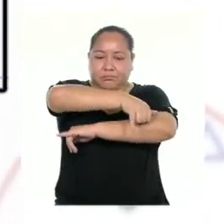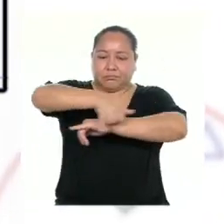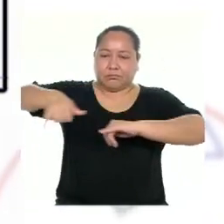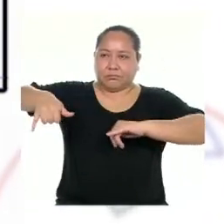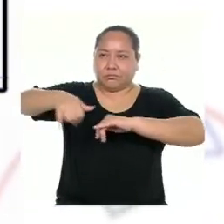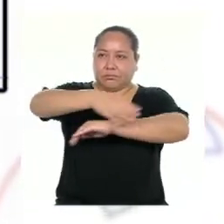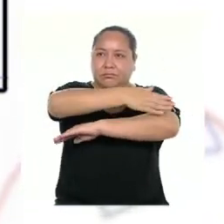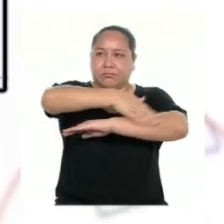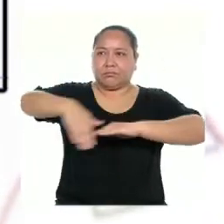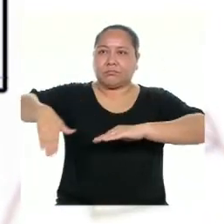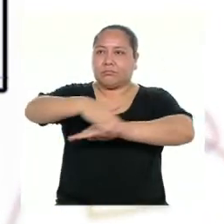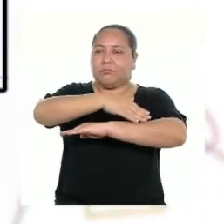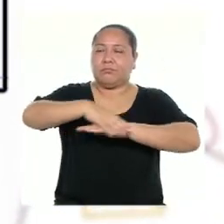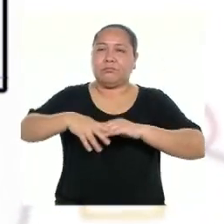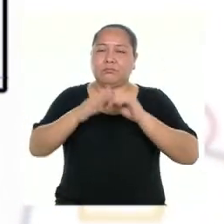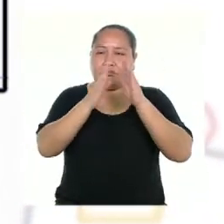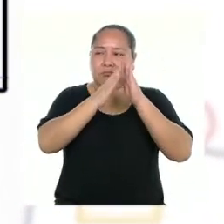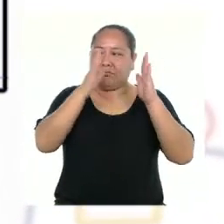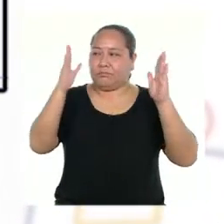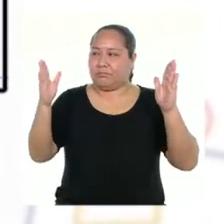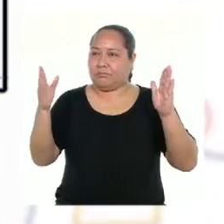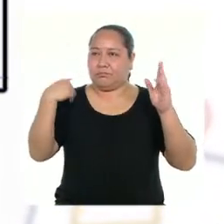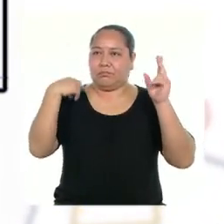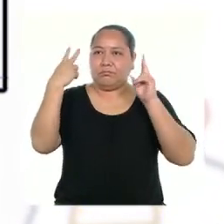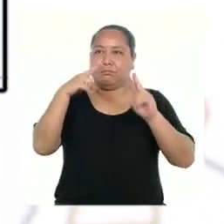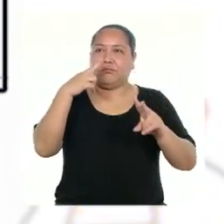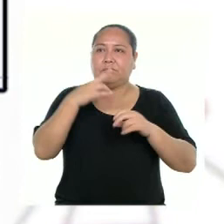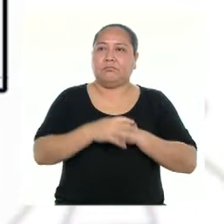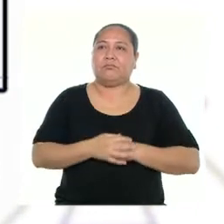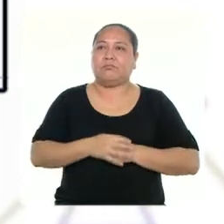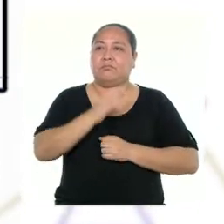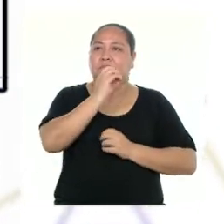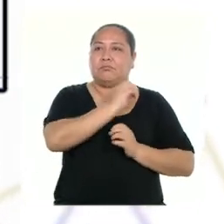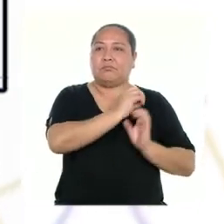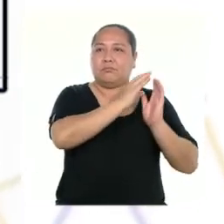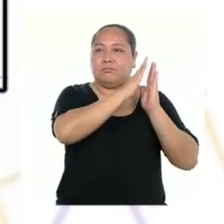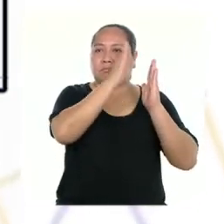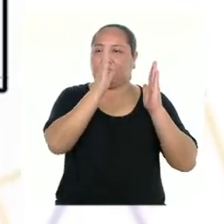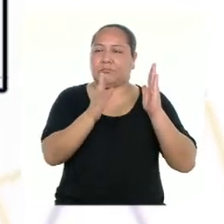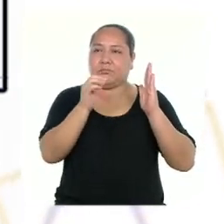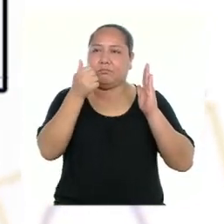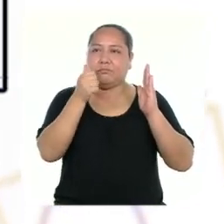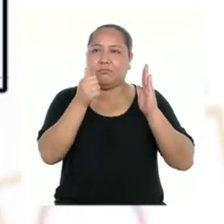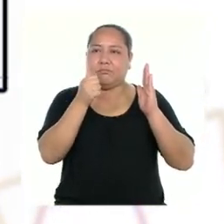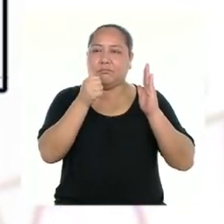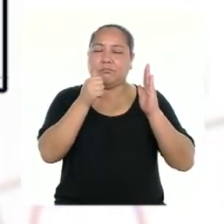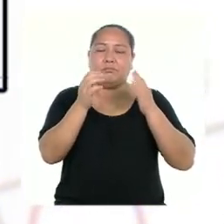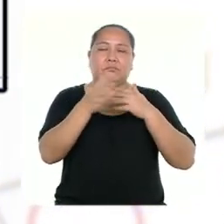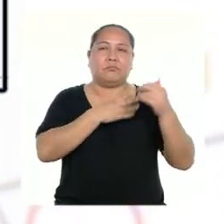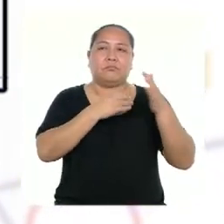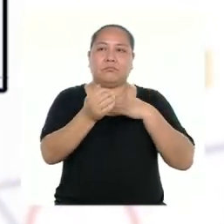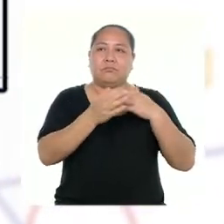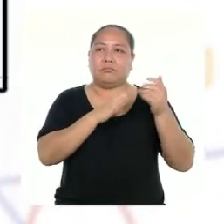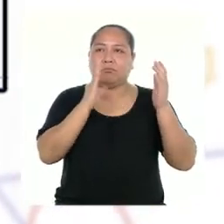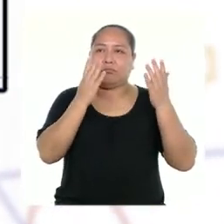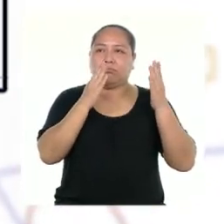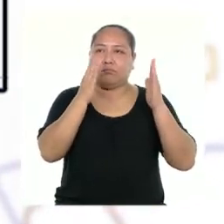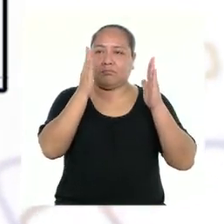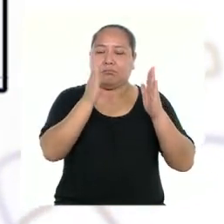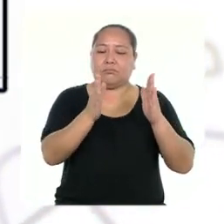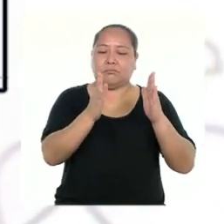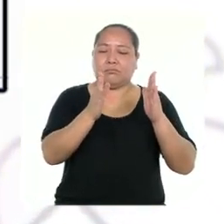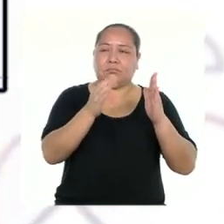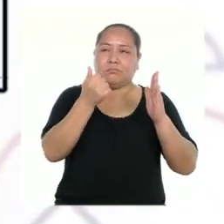graduada a la escala gráfica, nos daremos cuenta que de 0 hasta 10 kilómetros o cualquier equivalente como de